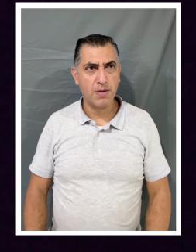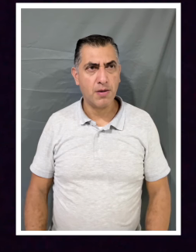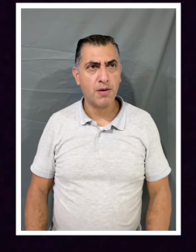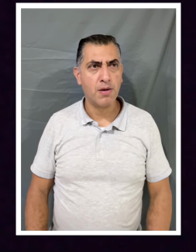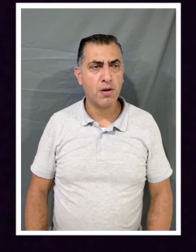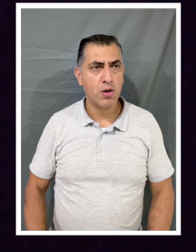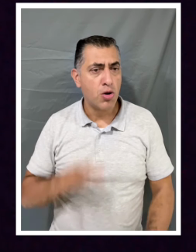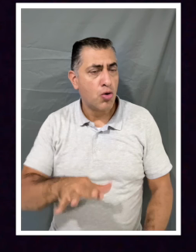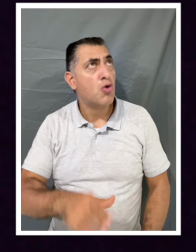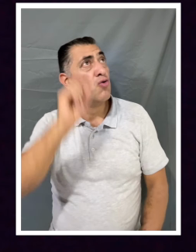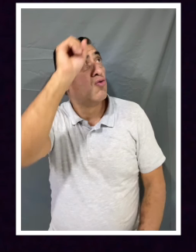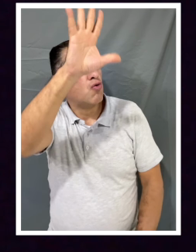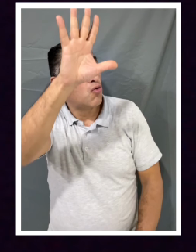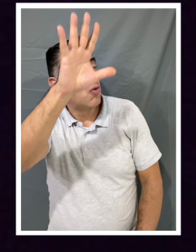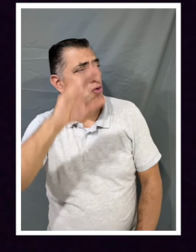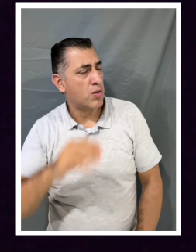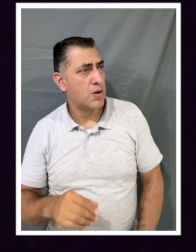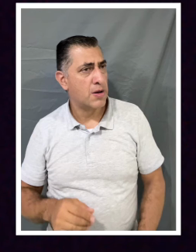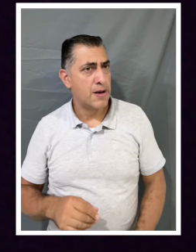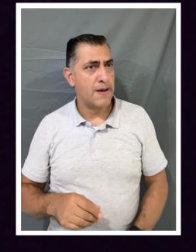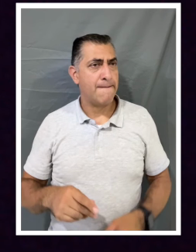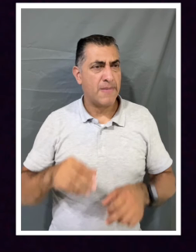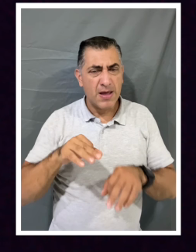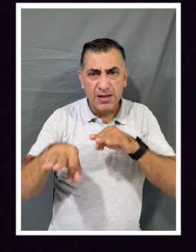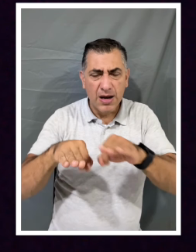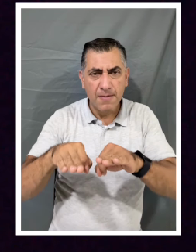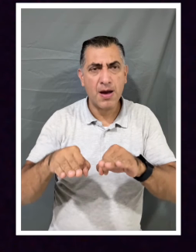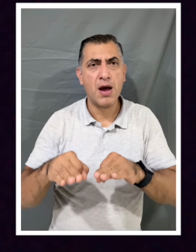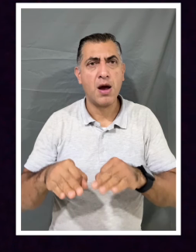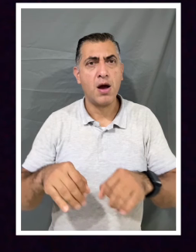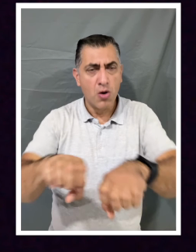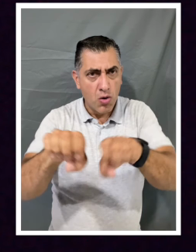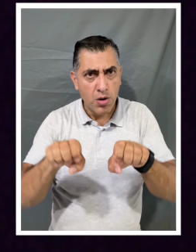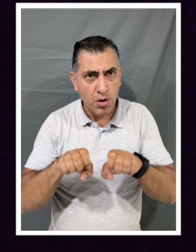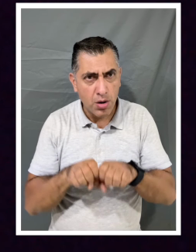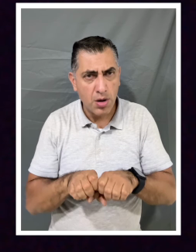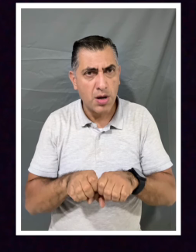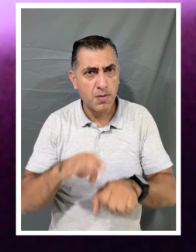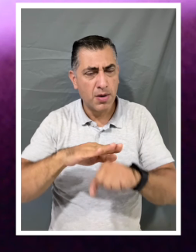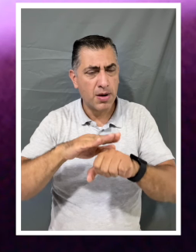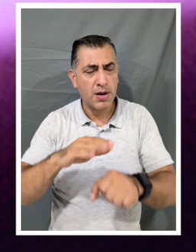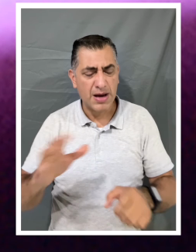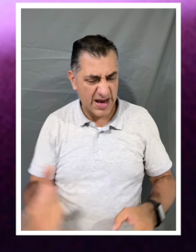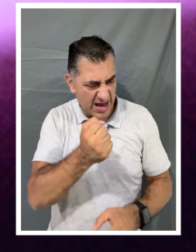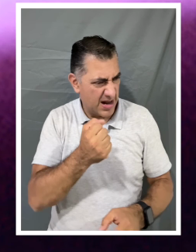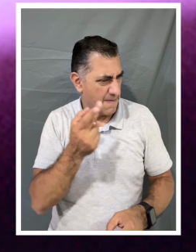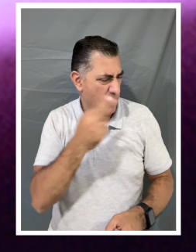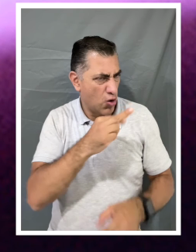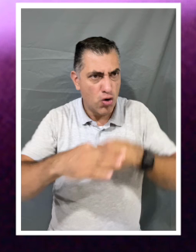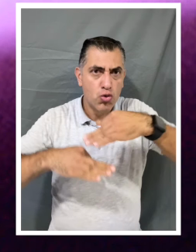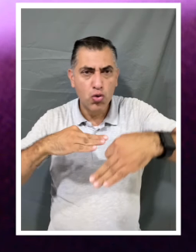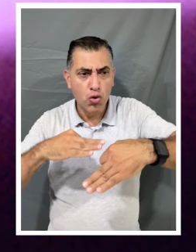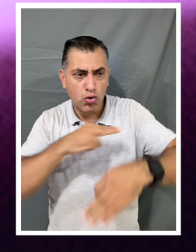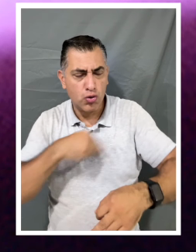Jordan El Talento gana juegos por el trabajo en equipo y el inteligencia ganan campeonatos Si queremos seguir siendo